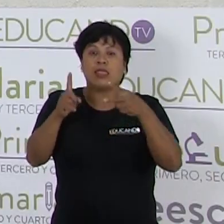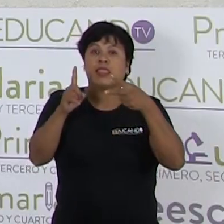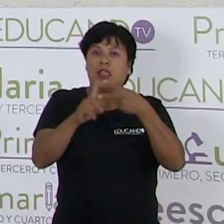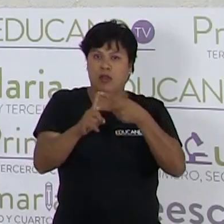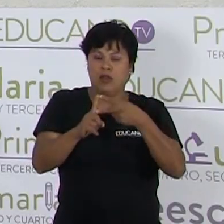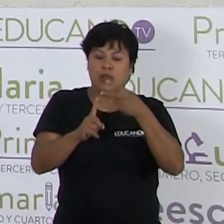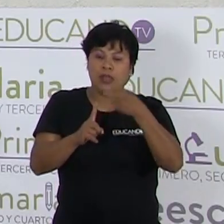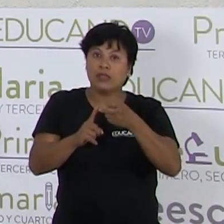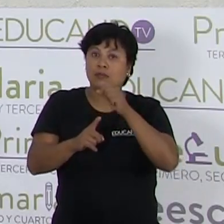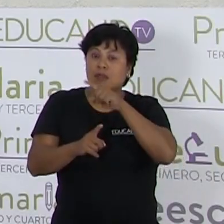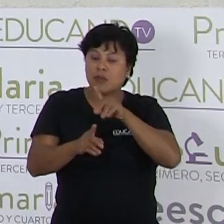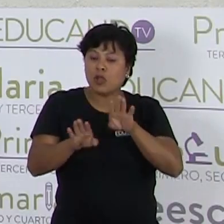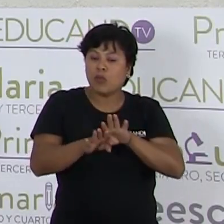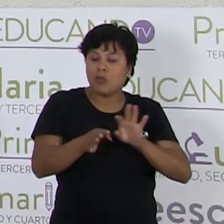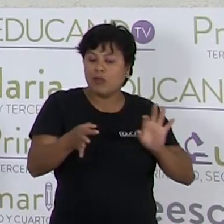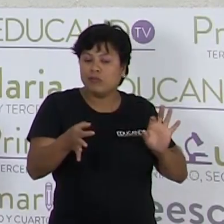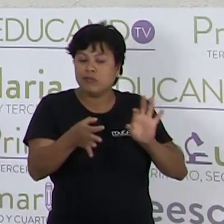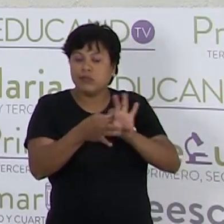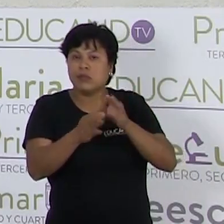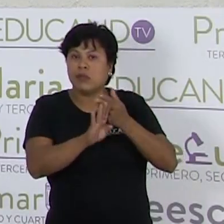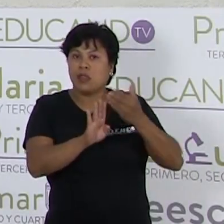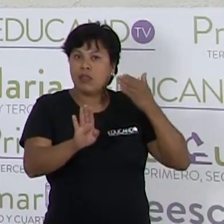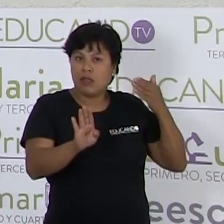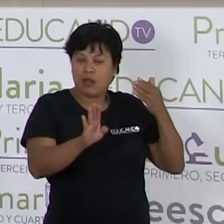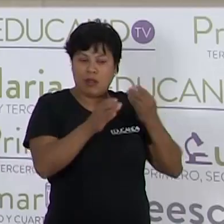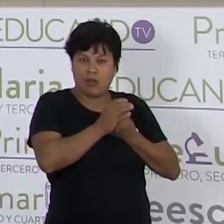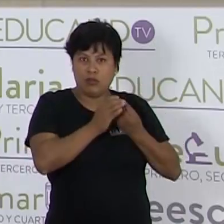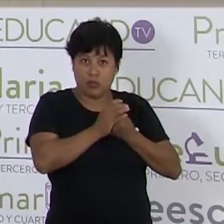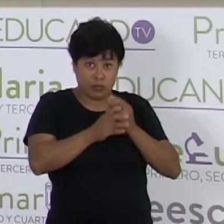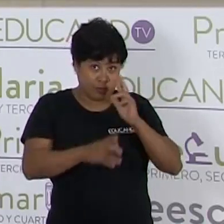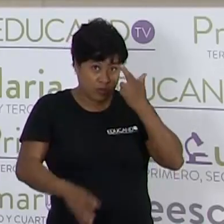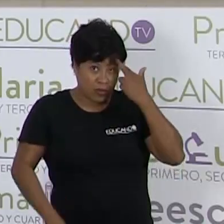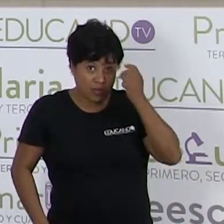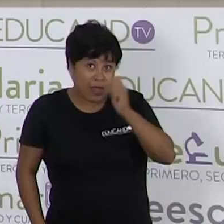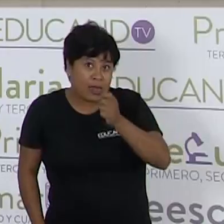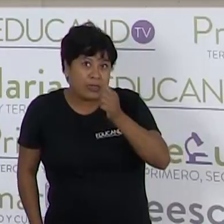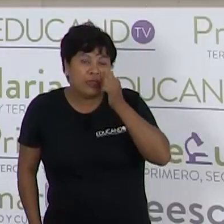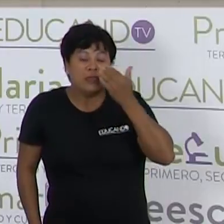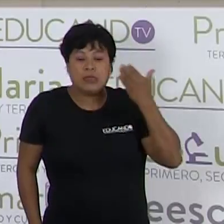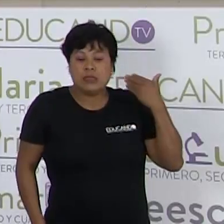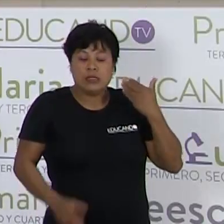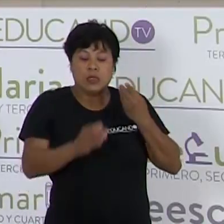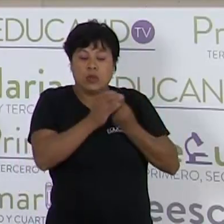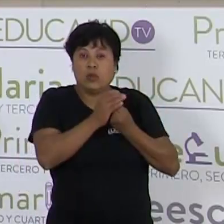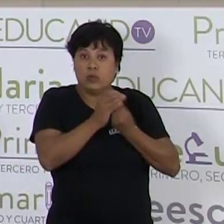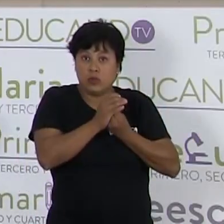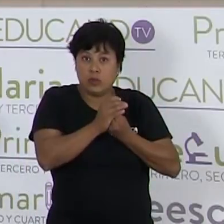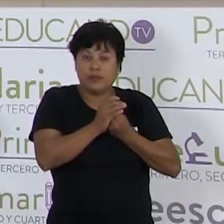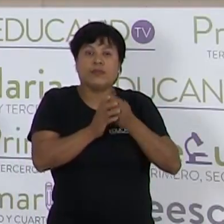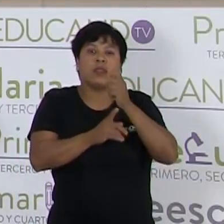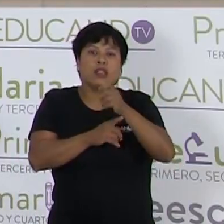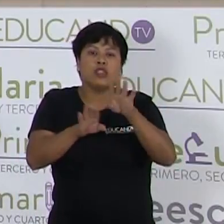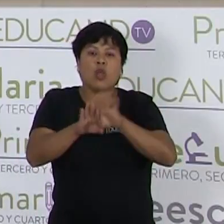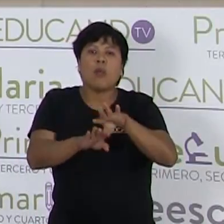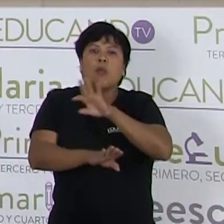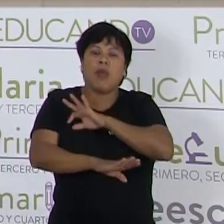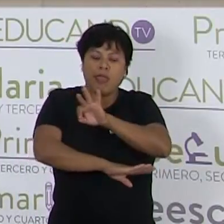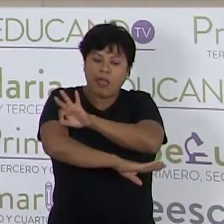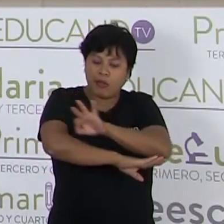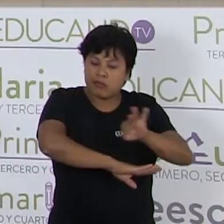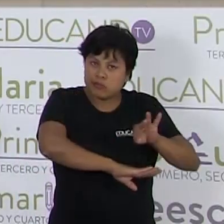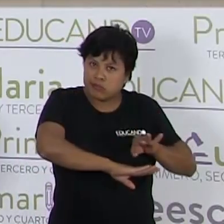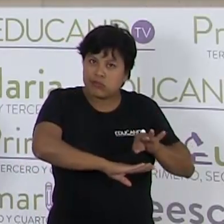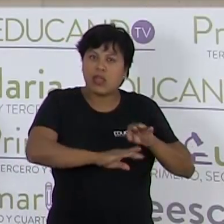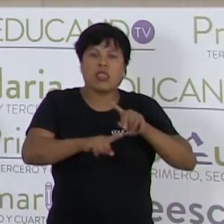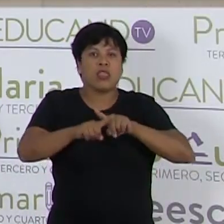continuación de la sesión anterior. ¿Sí recuerdas que estuvimos viendo? Trabajamos con el trazo de los triángulos, trabajamos también